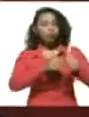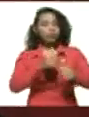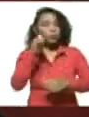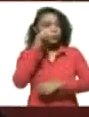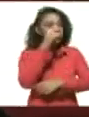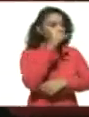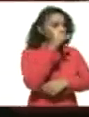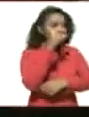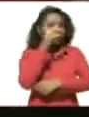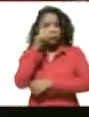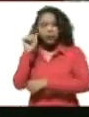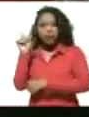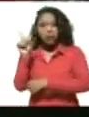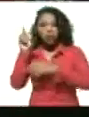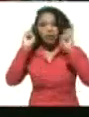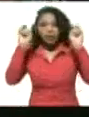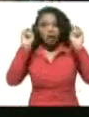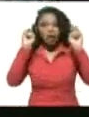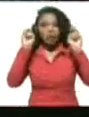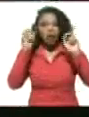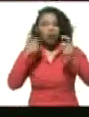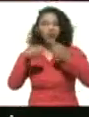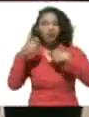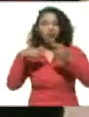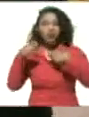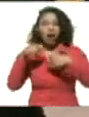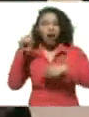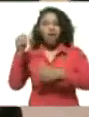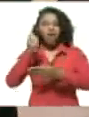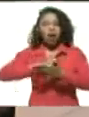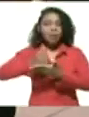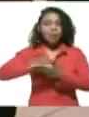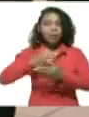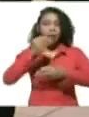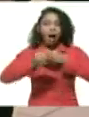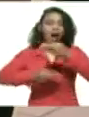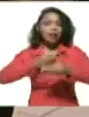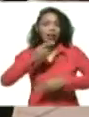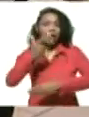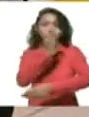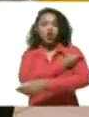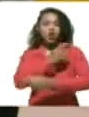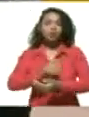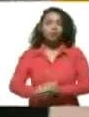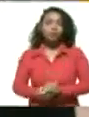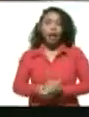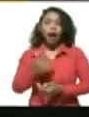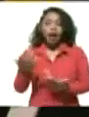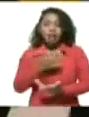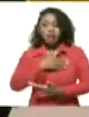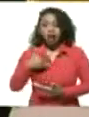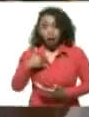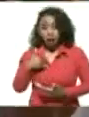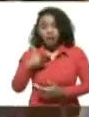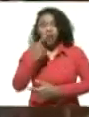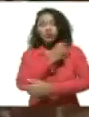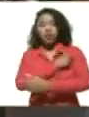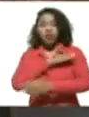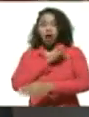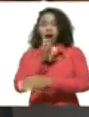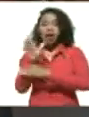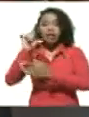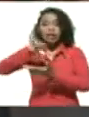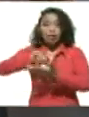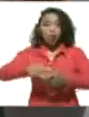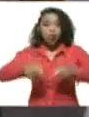de estos sectores comerciales económicos y farmacias para garantizar la vacunación el que se quiera vacunar va a ir un centro comercial